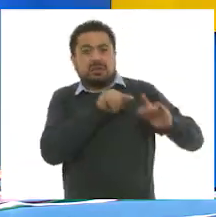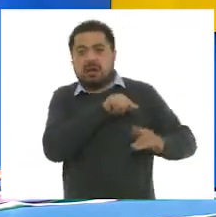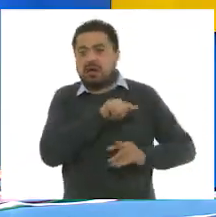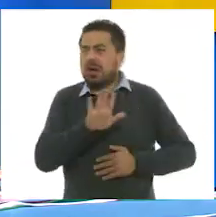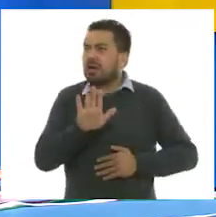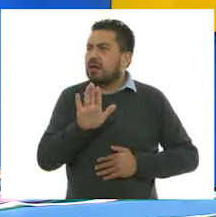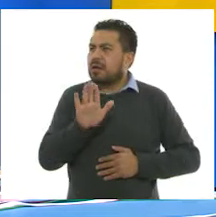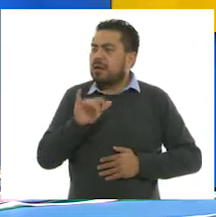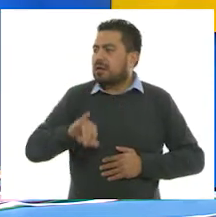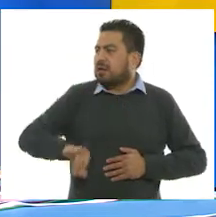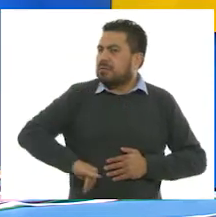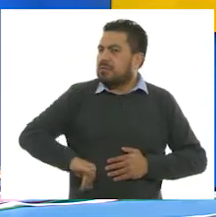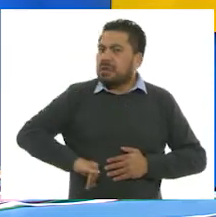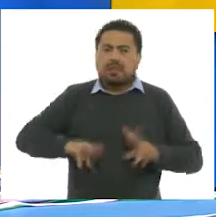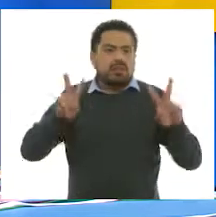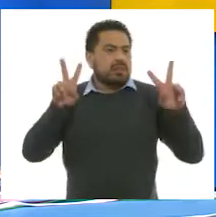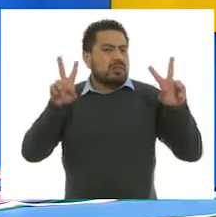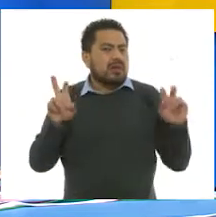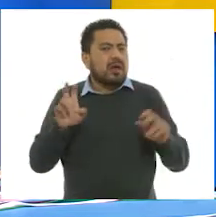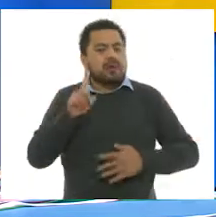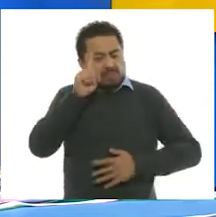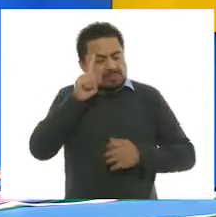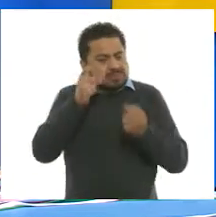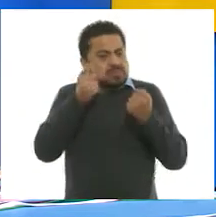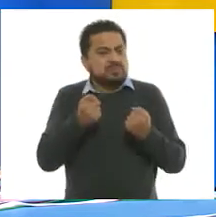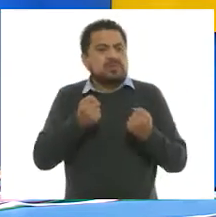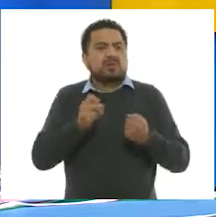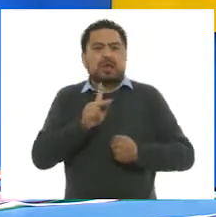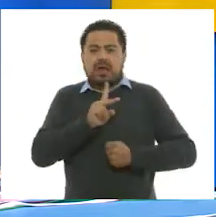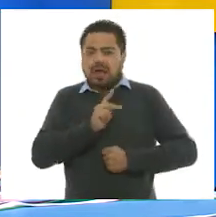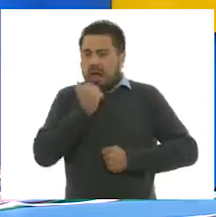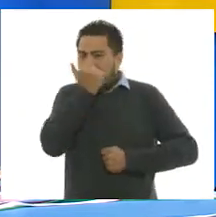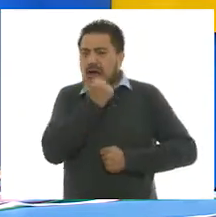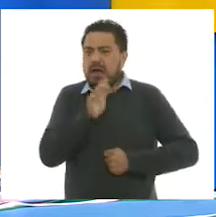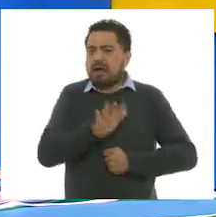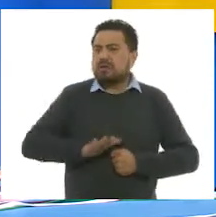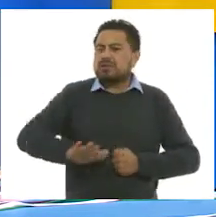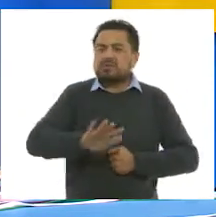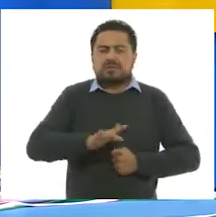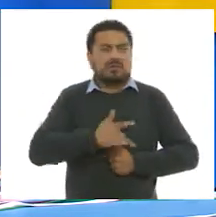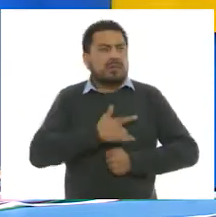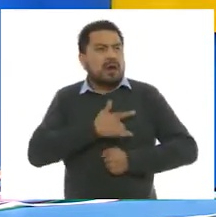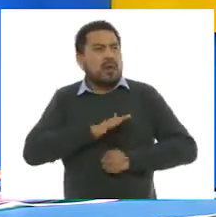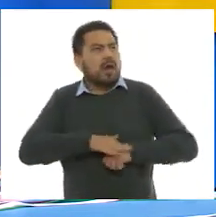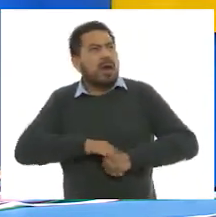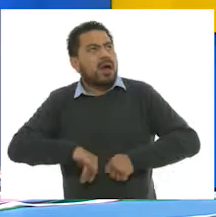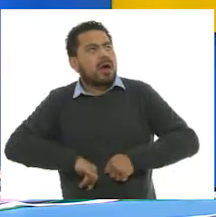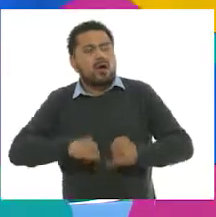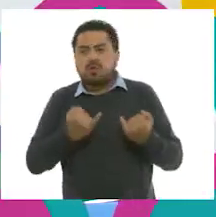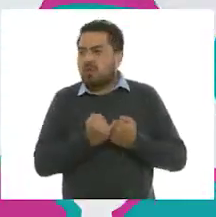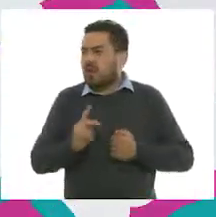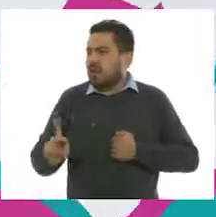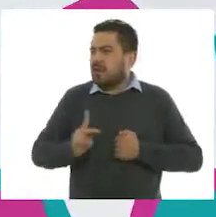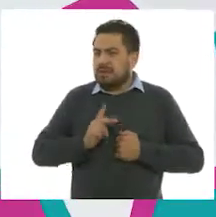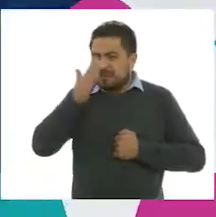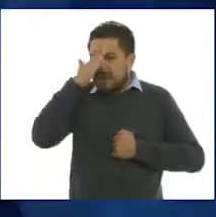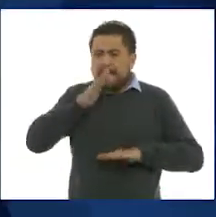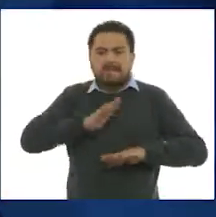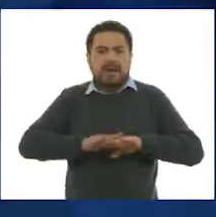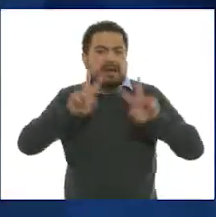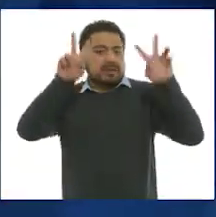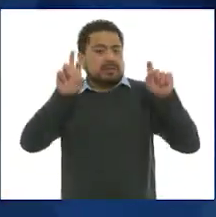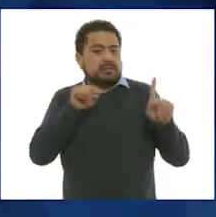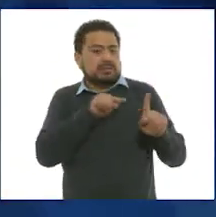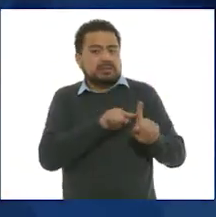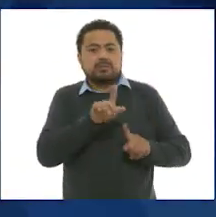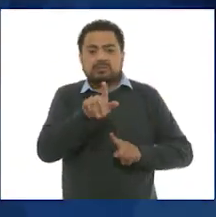maestra Vero! ¡Qué interesante tema! Seguro nuestras alumnas y alumnos estarán tan interesados como yo en saber más sobre esto. Así